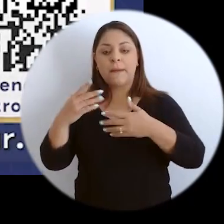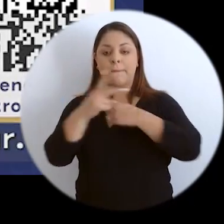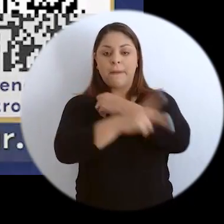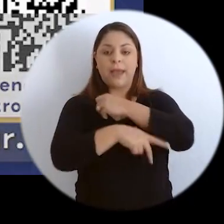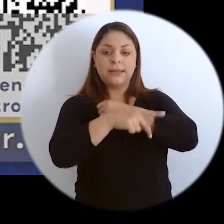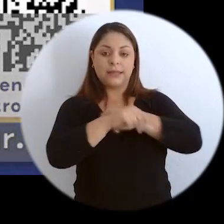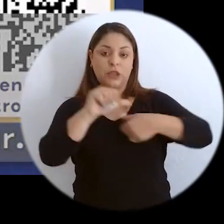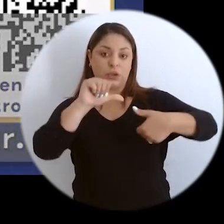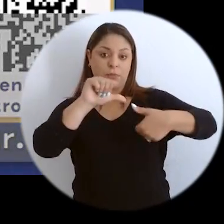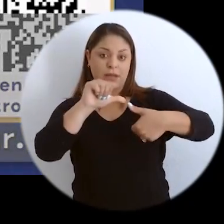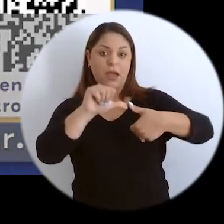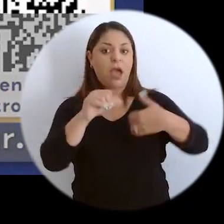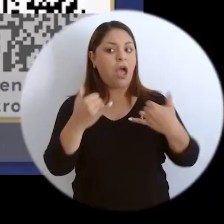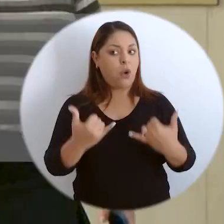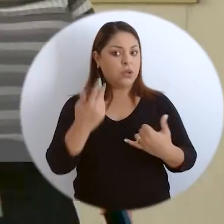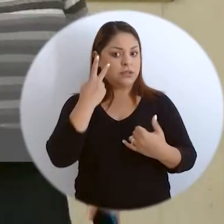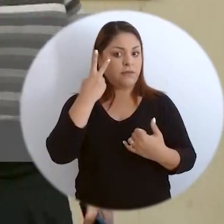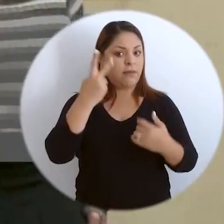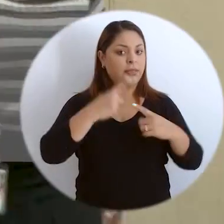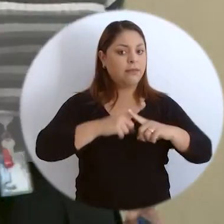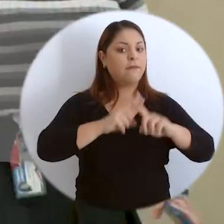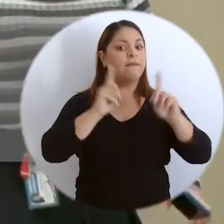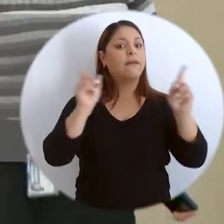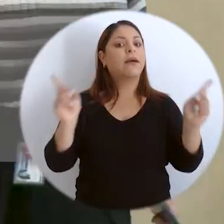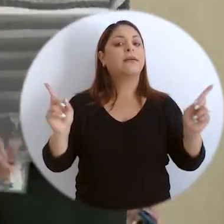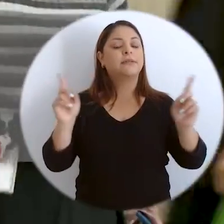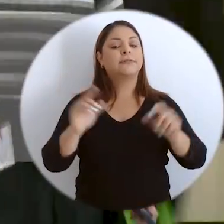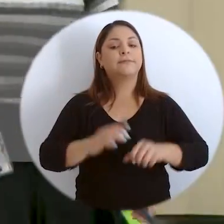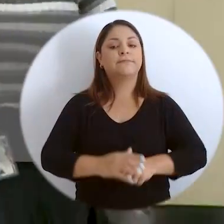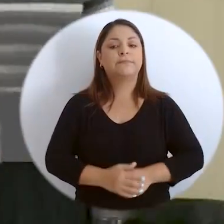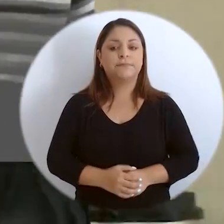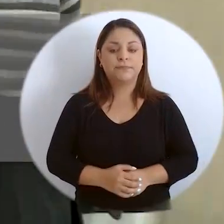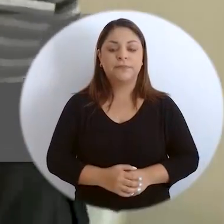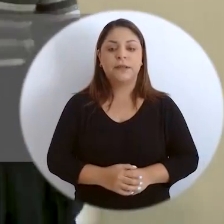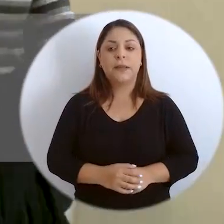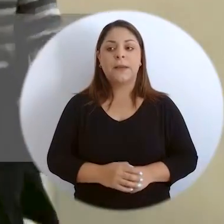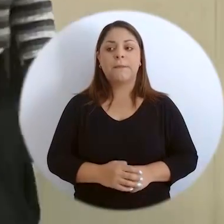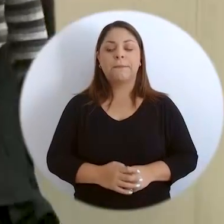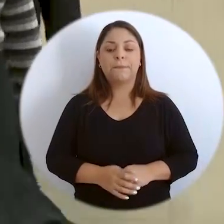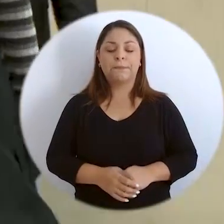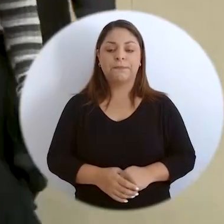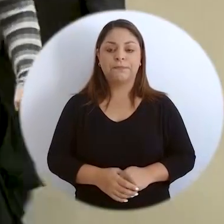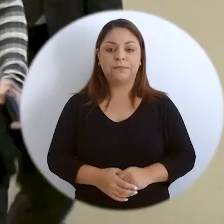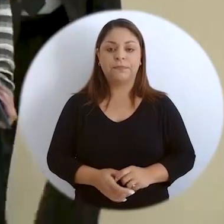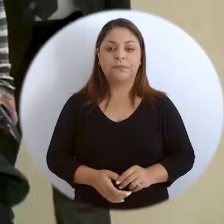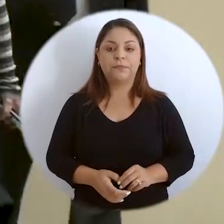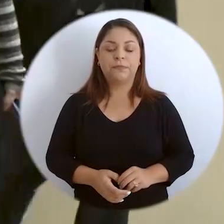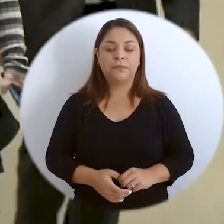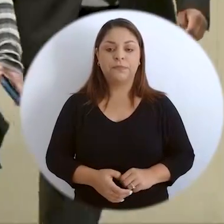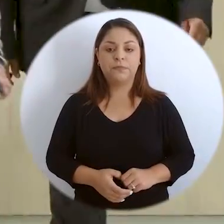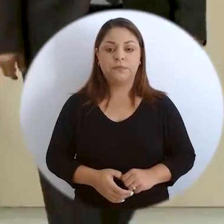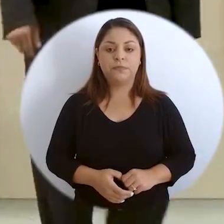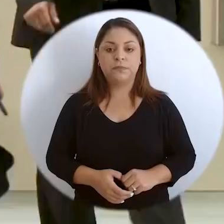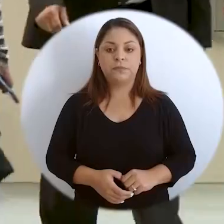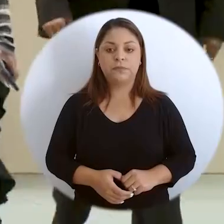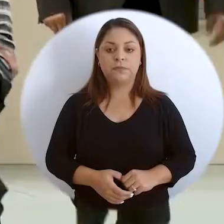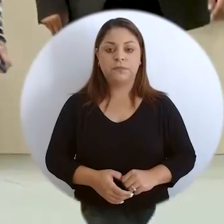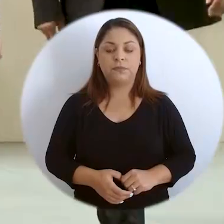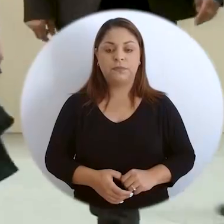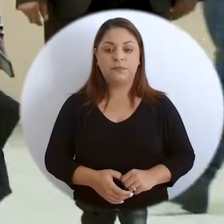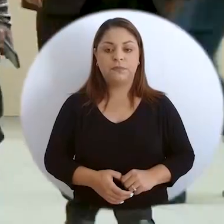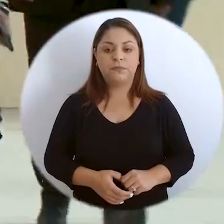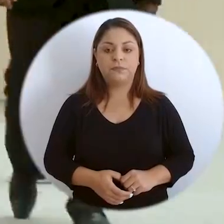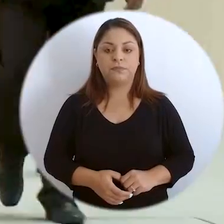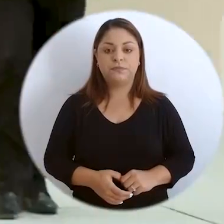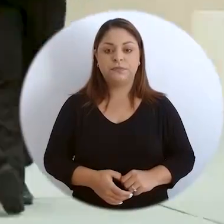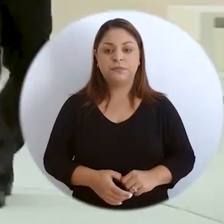a la transición democrática en la hermana República de Guatemala. Lamentablemente este es un hecho aislado, podría decirlo, y